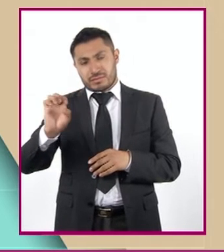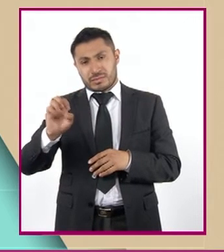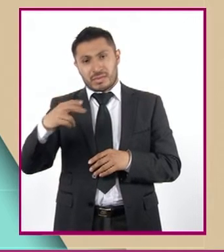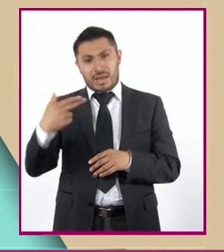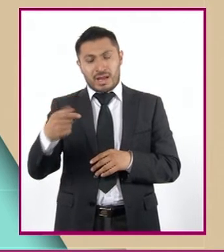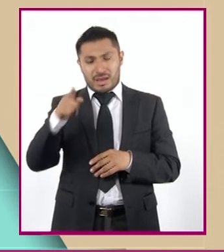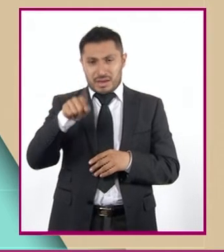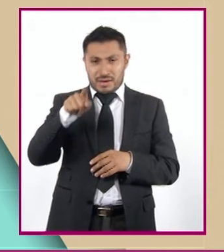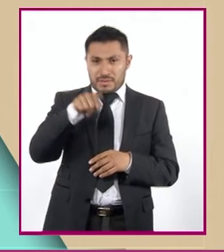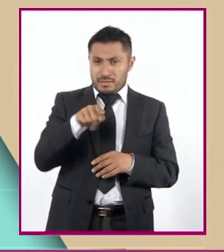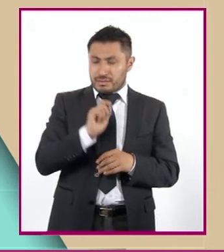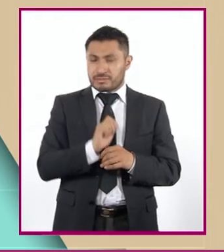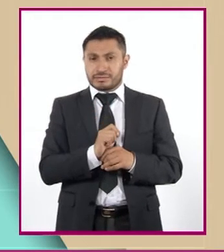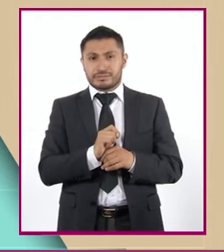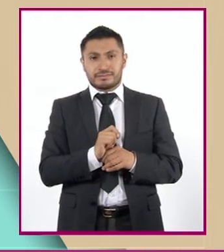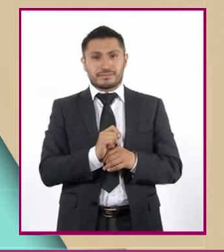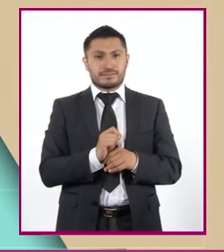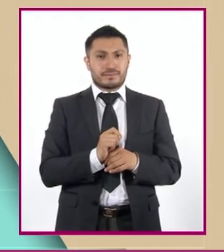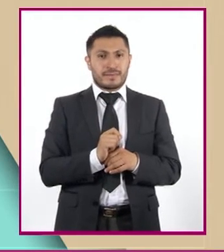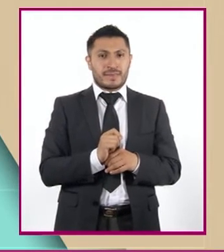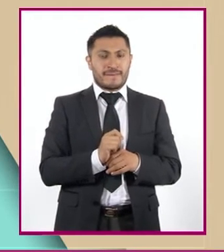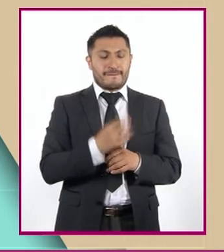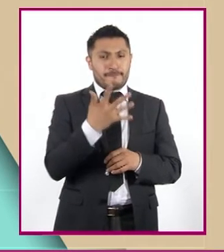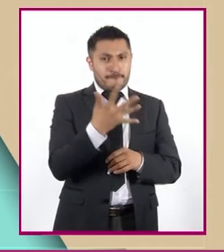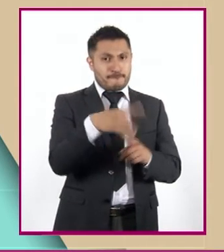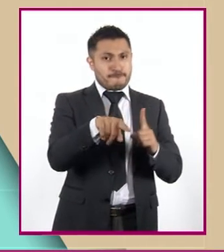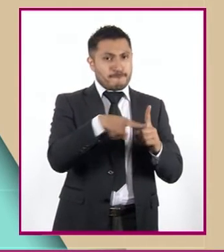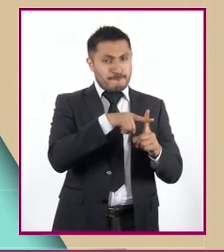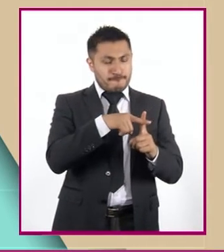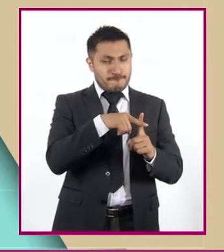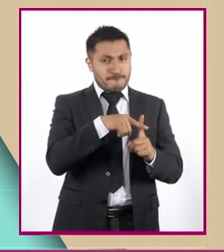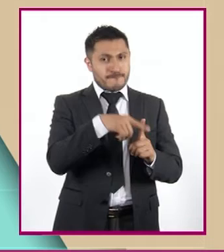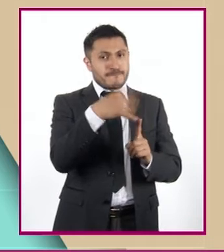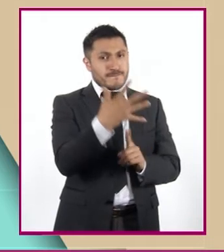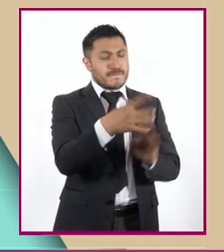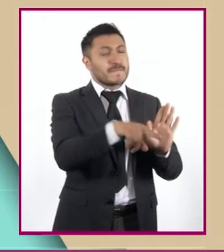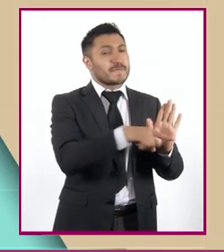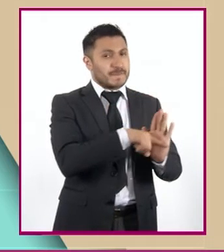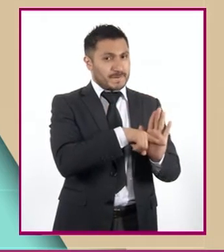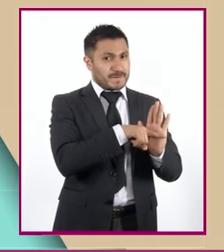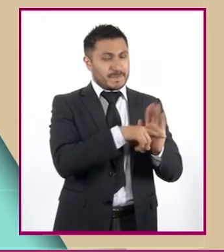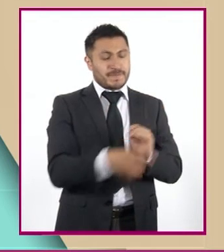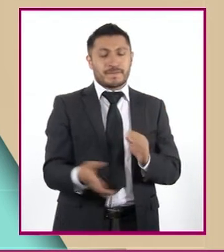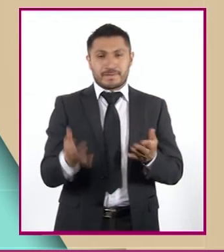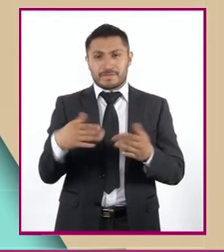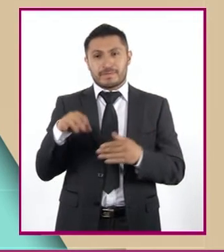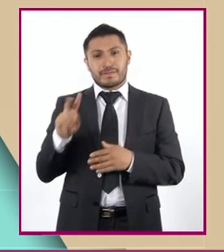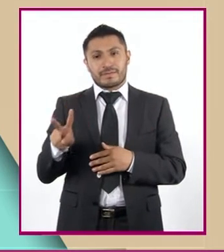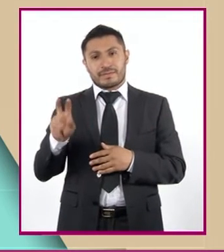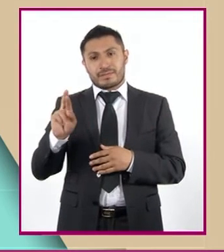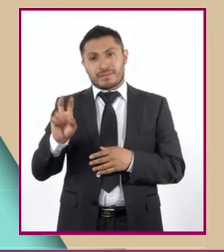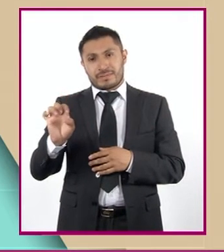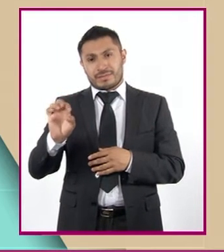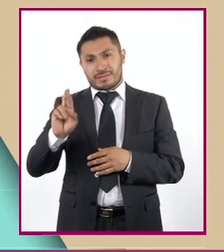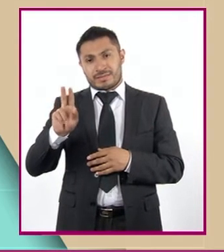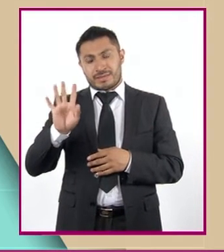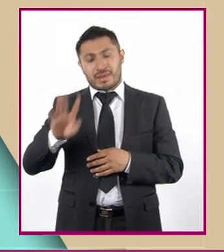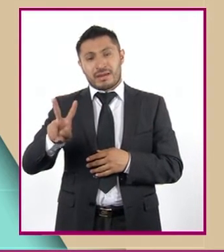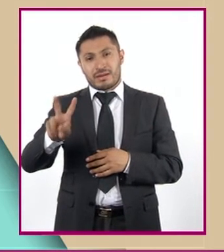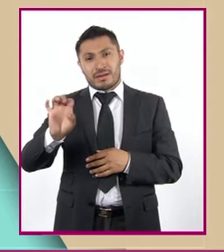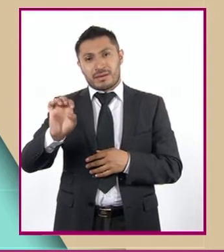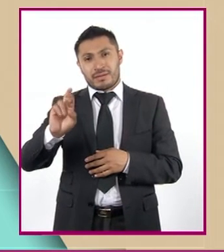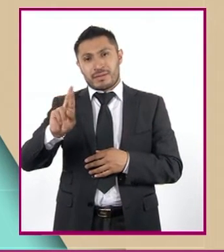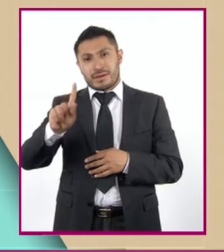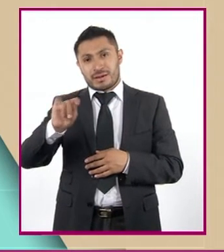H', las coordenadas son 5 positivo y 5 negativo. Para el vértice I',